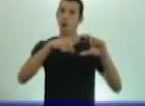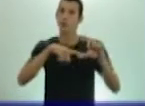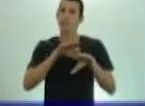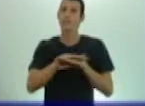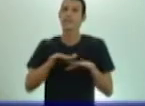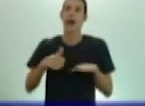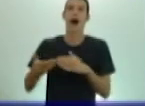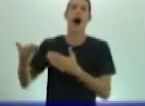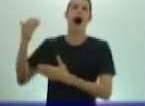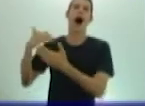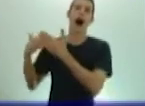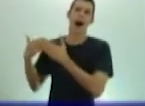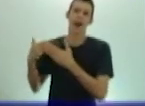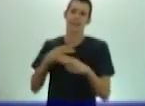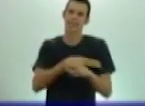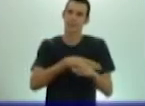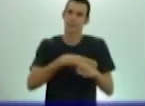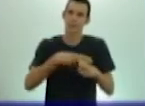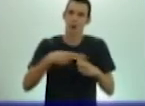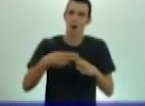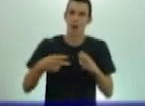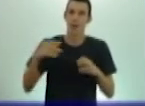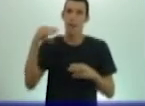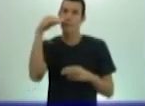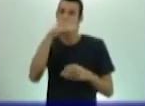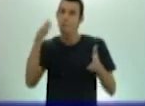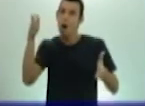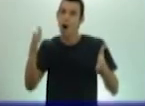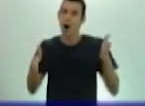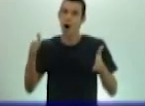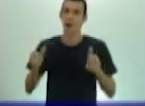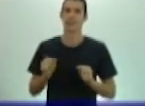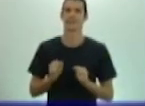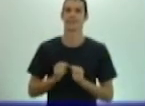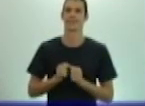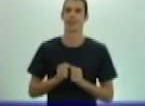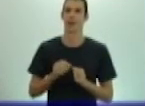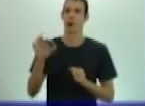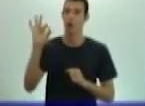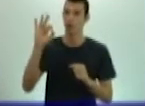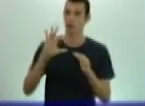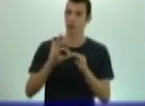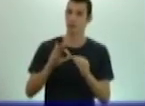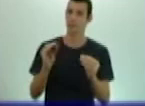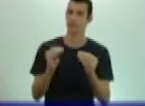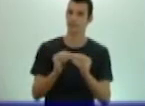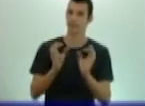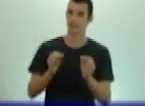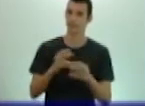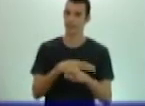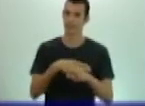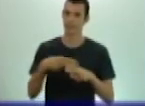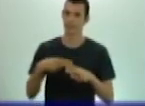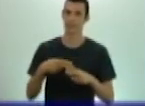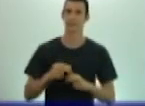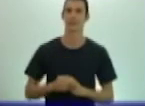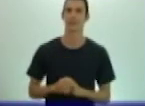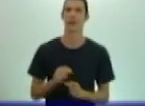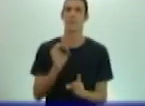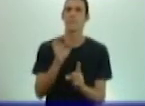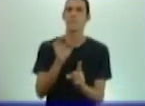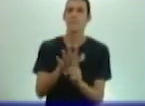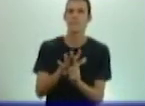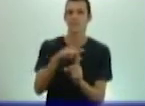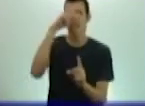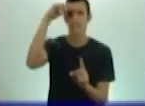Historia Contemporánea de octavo grado. Es importante además, queridos estudiantes y familiares, recordar que estos contenidos que vamos a estar